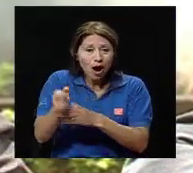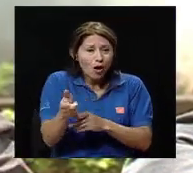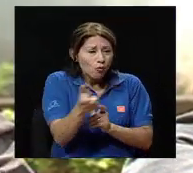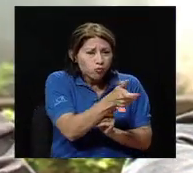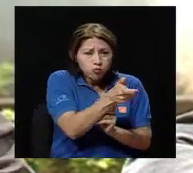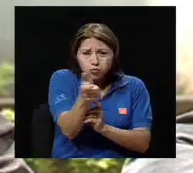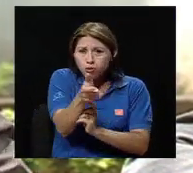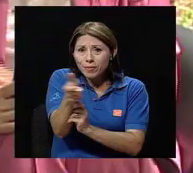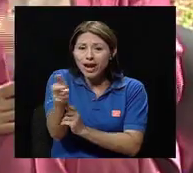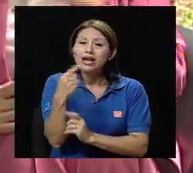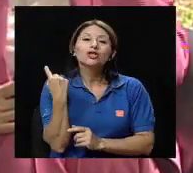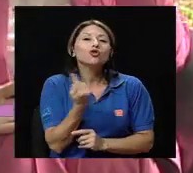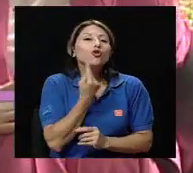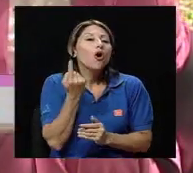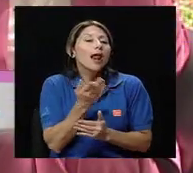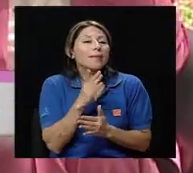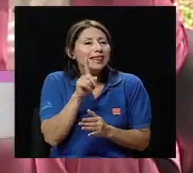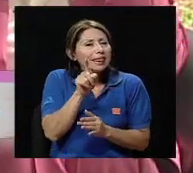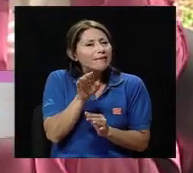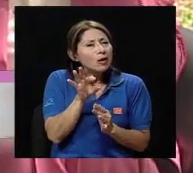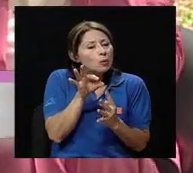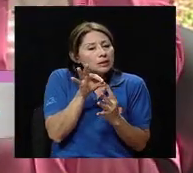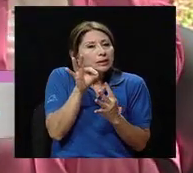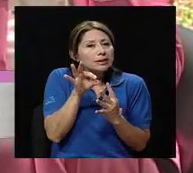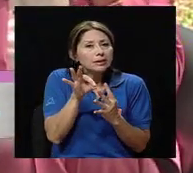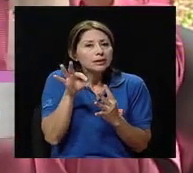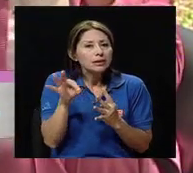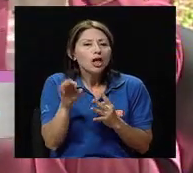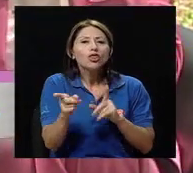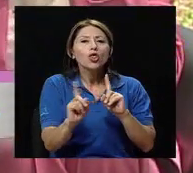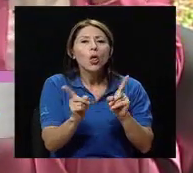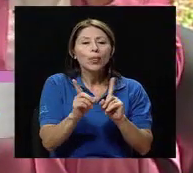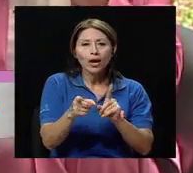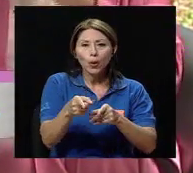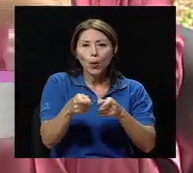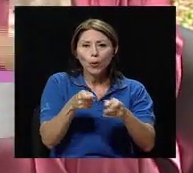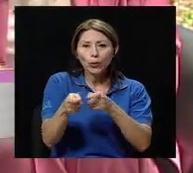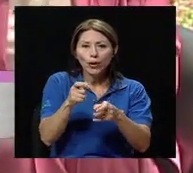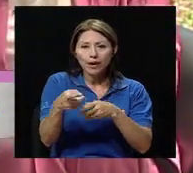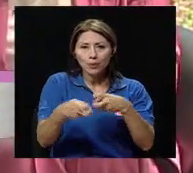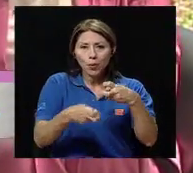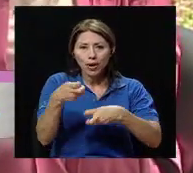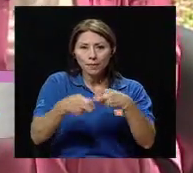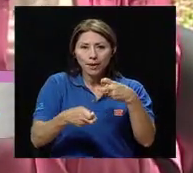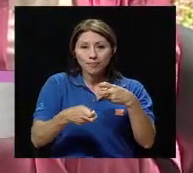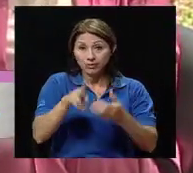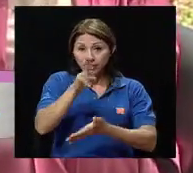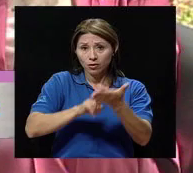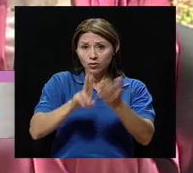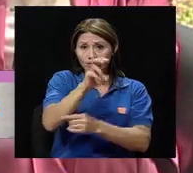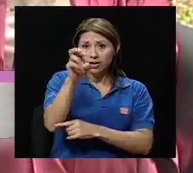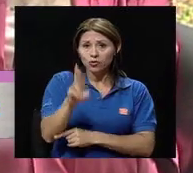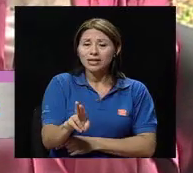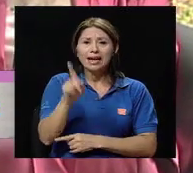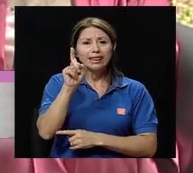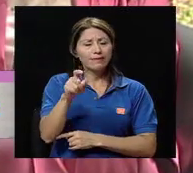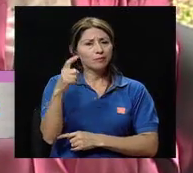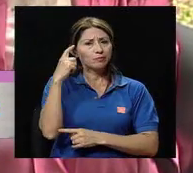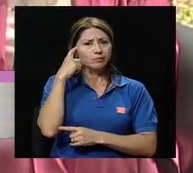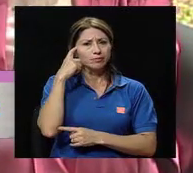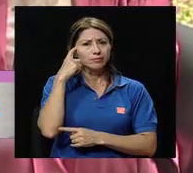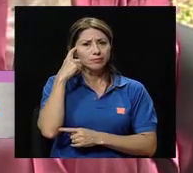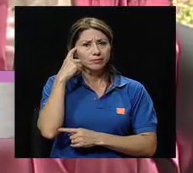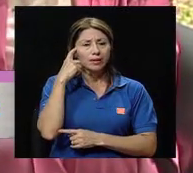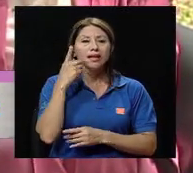preferencialmente donde hay casos y donde hay que controlar el problema. En el caso de la Universidad de Costa Rica, el primer paso que nosotros tenemos que tener en mente es lo